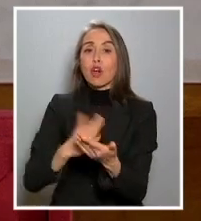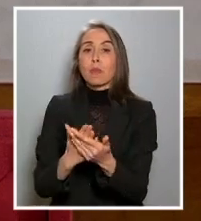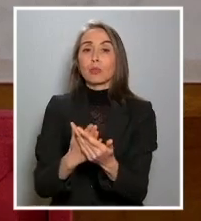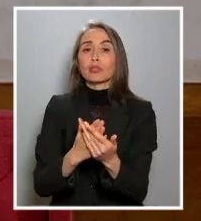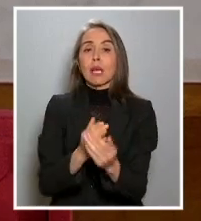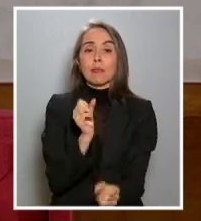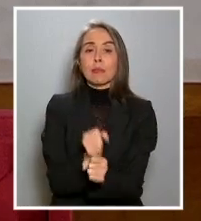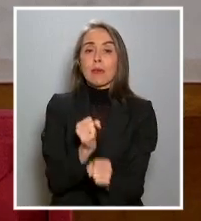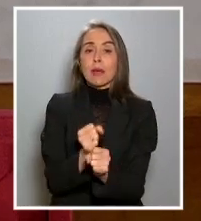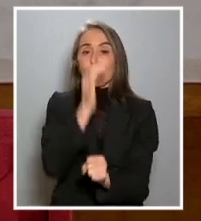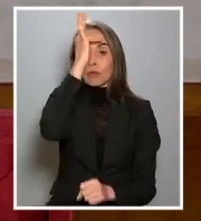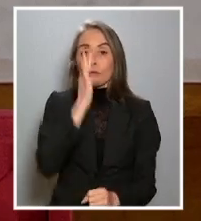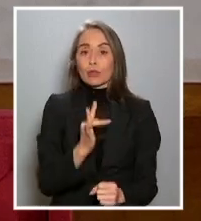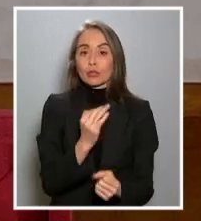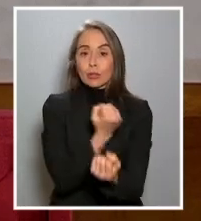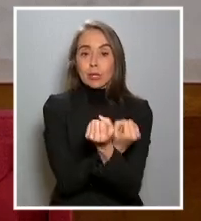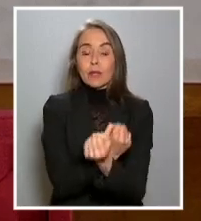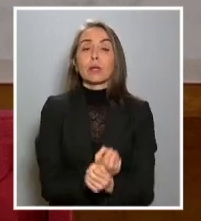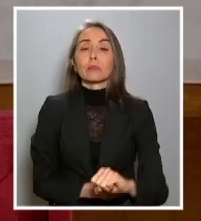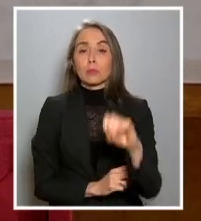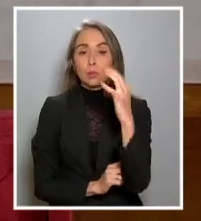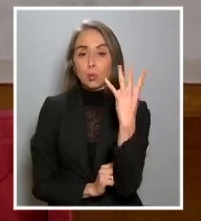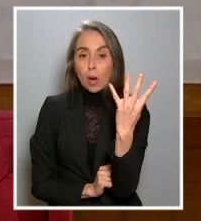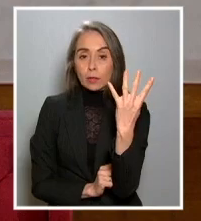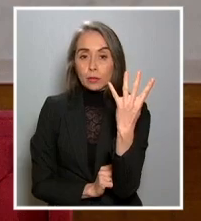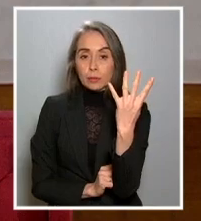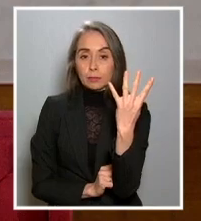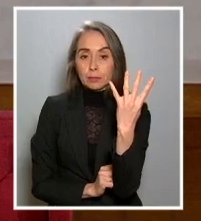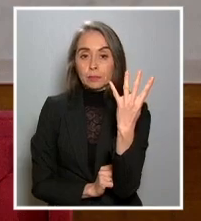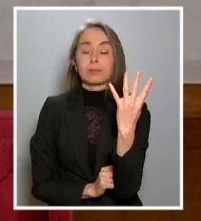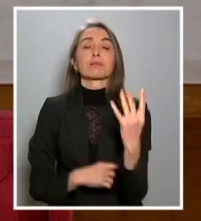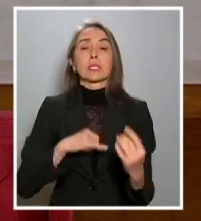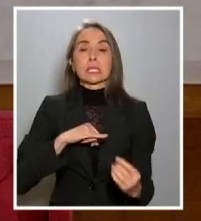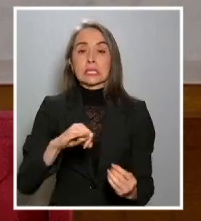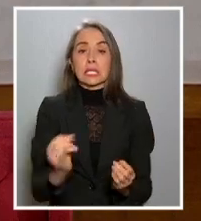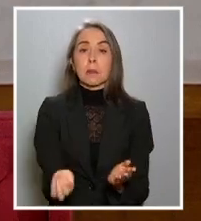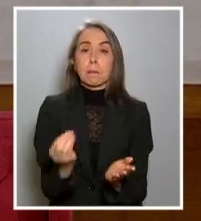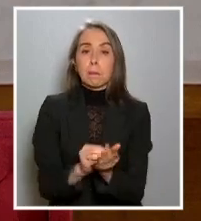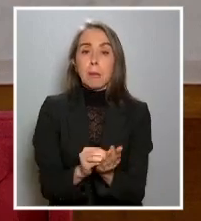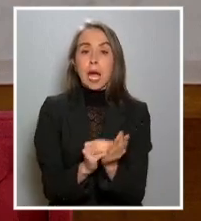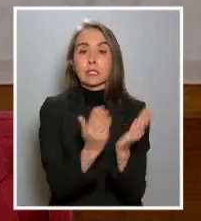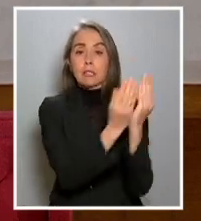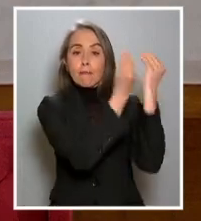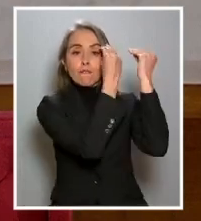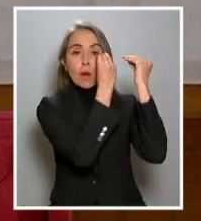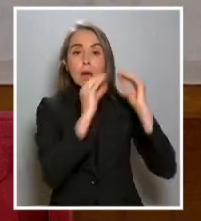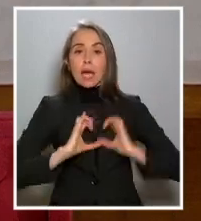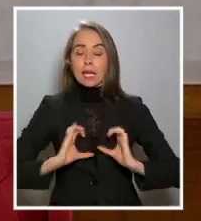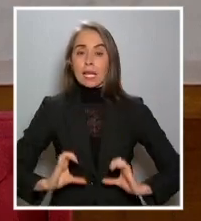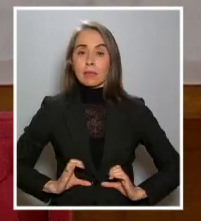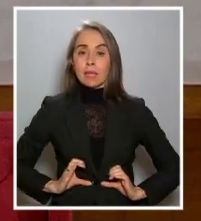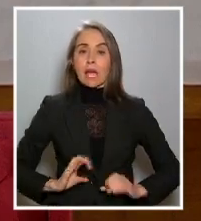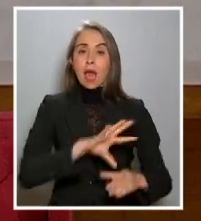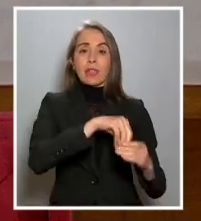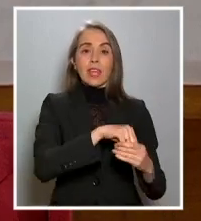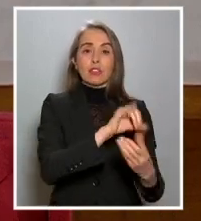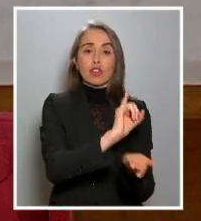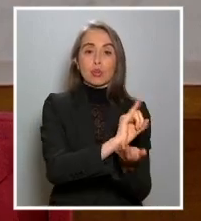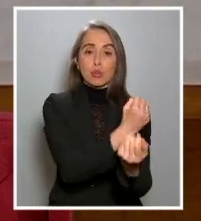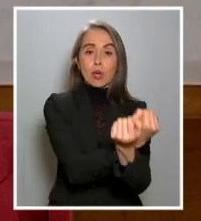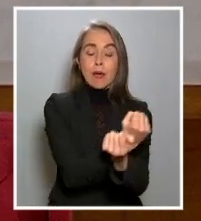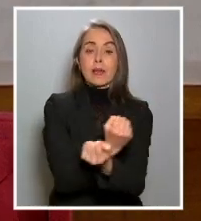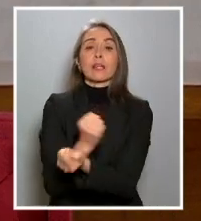policial. 4. Vamos a seguir reforzando la formación ética y el control interno en las instituciones